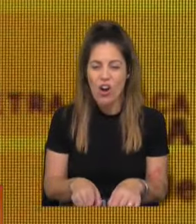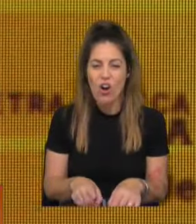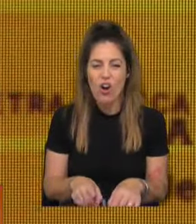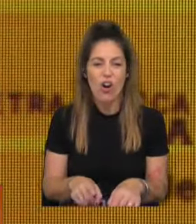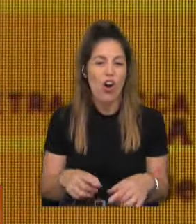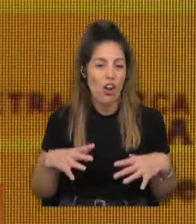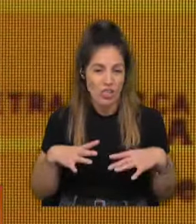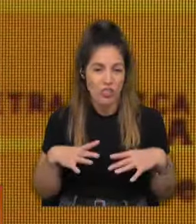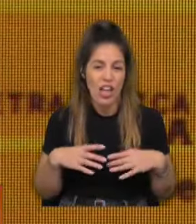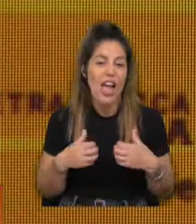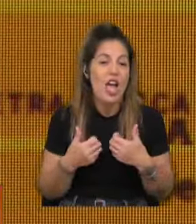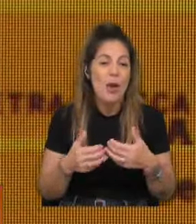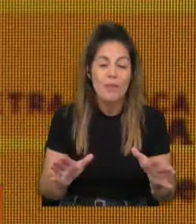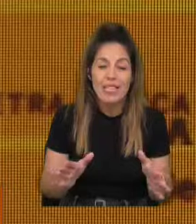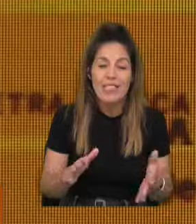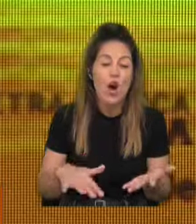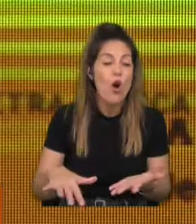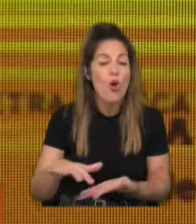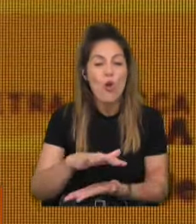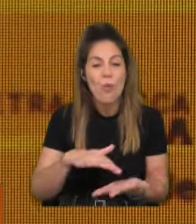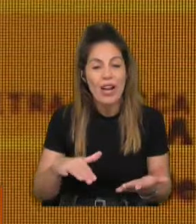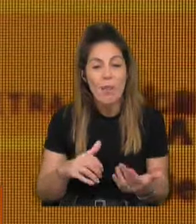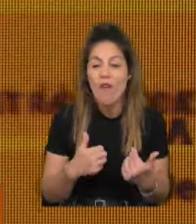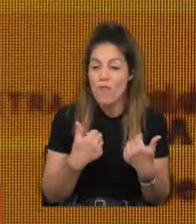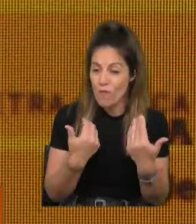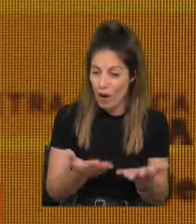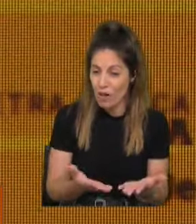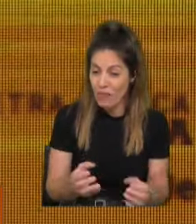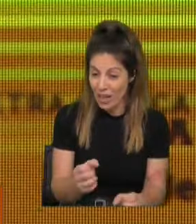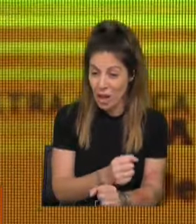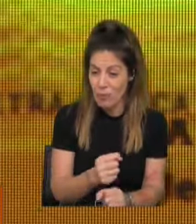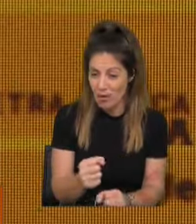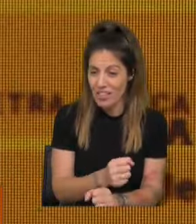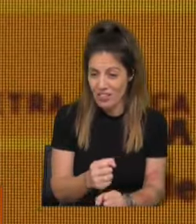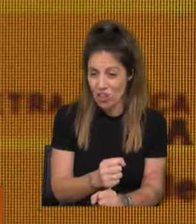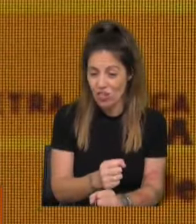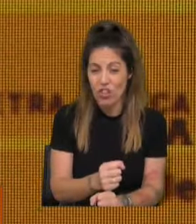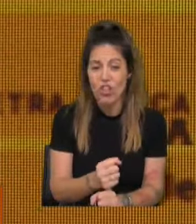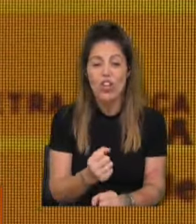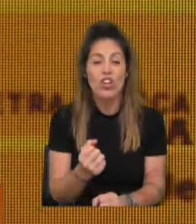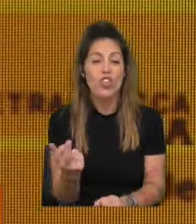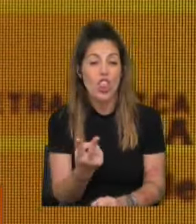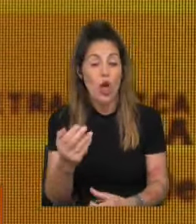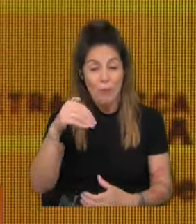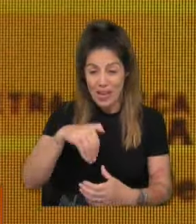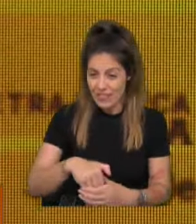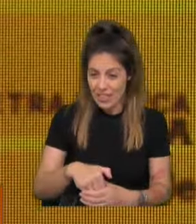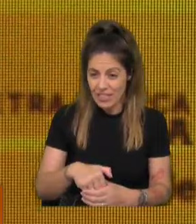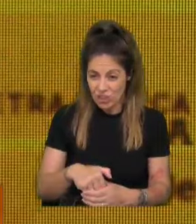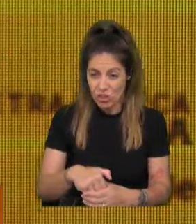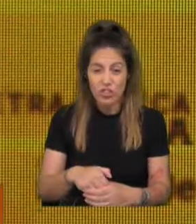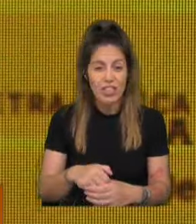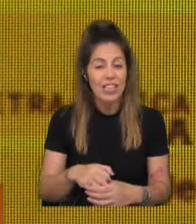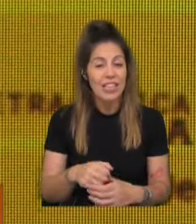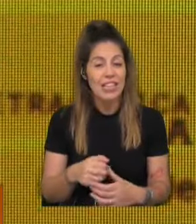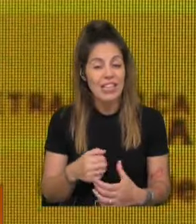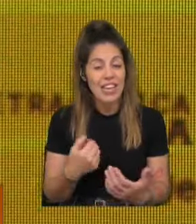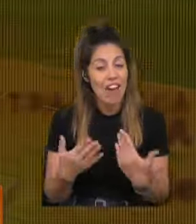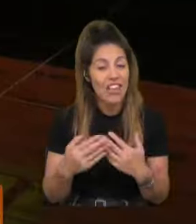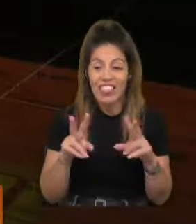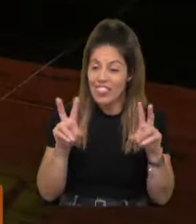social arranca con un panorama favorable a la aprobación es decir son dos plebiscitos que toman temas de de